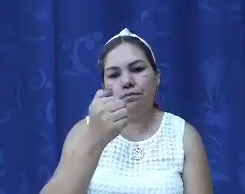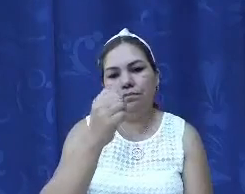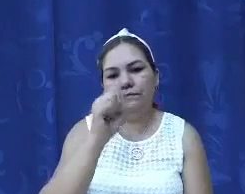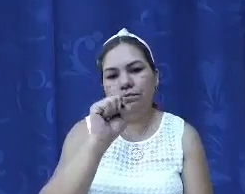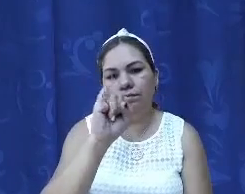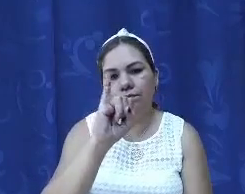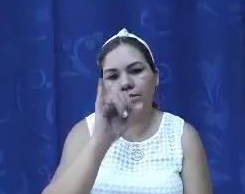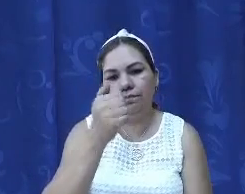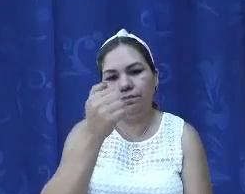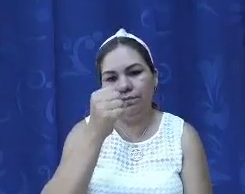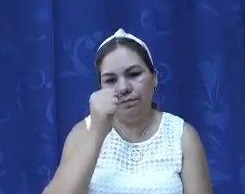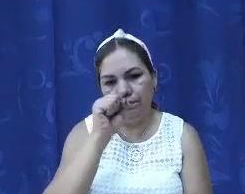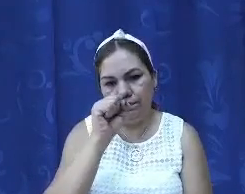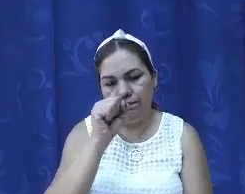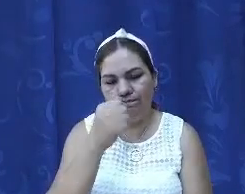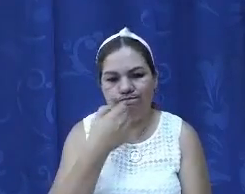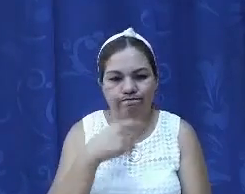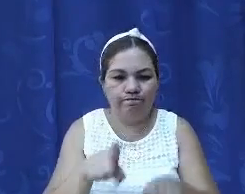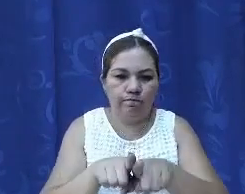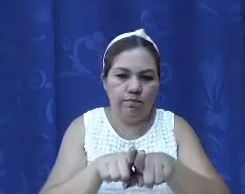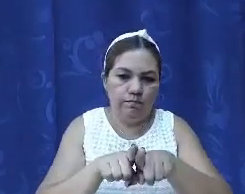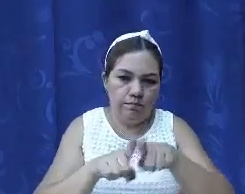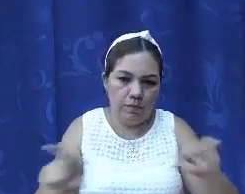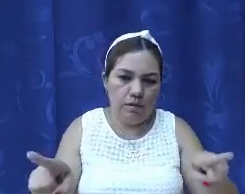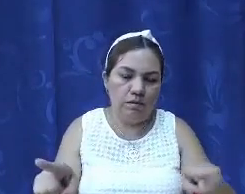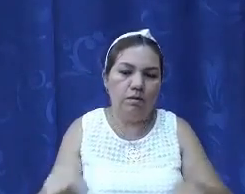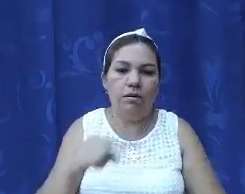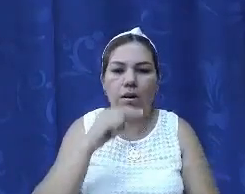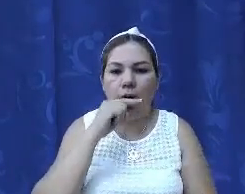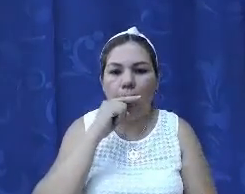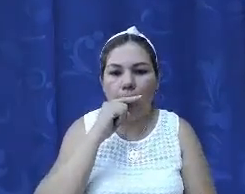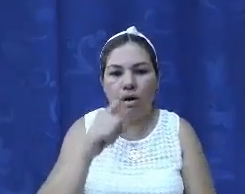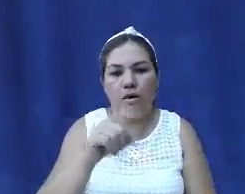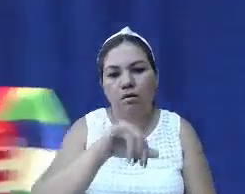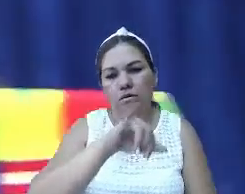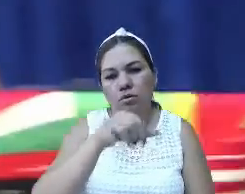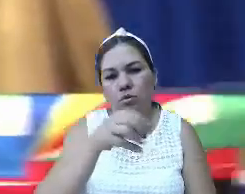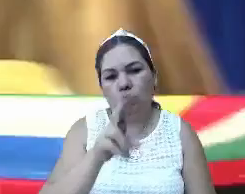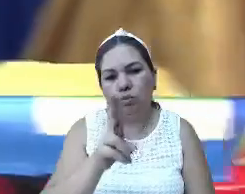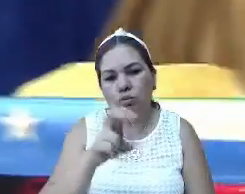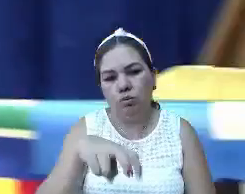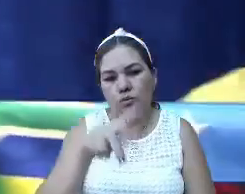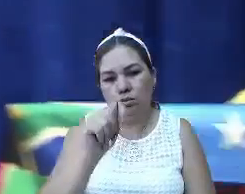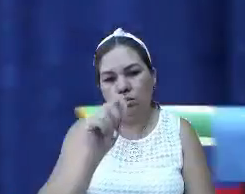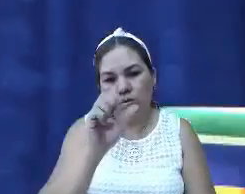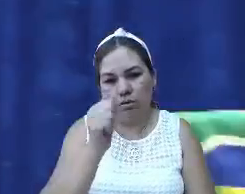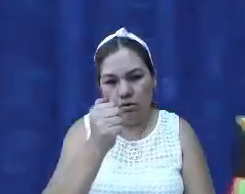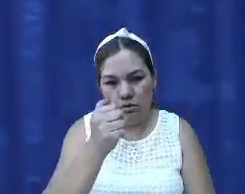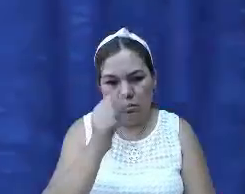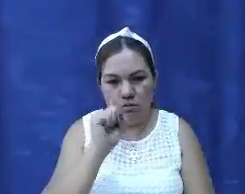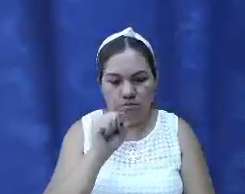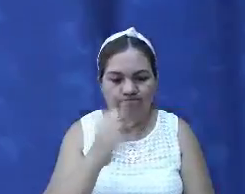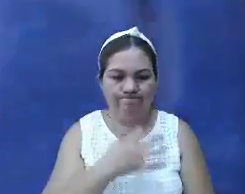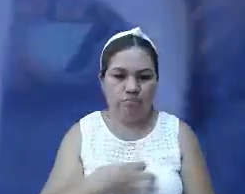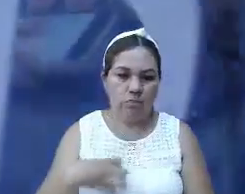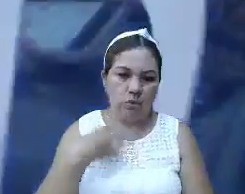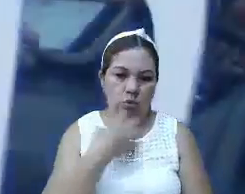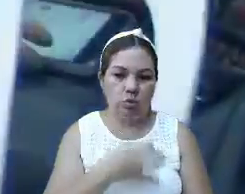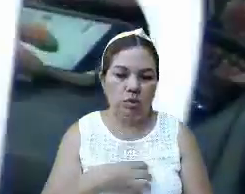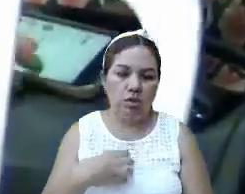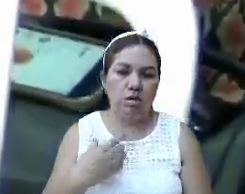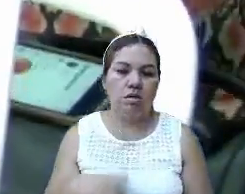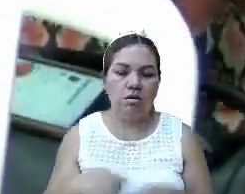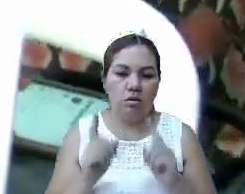duela. Y que dice la verdad, aunque duela. Repita conmigo: necesito calafatear mi